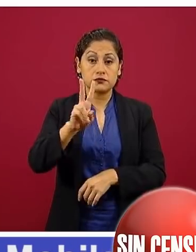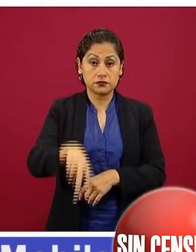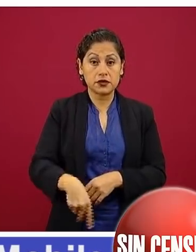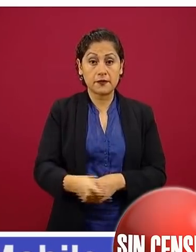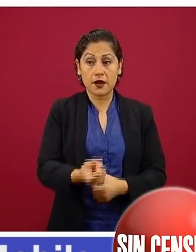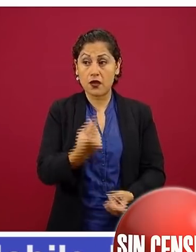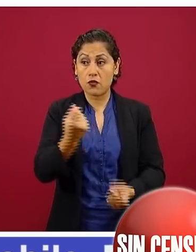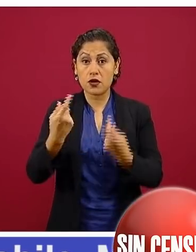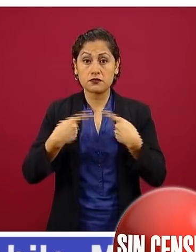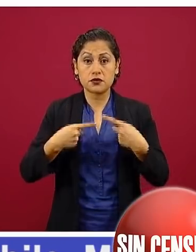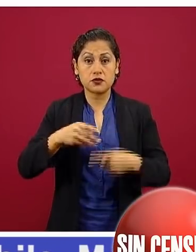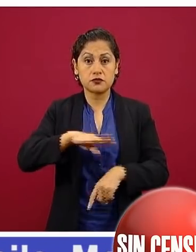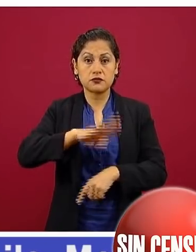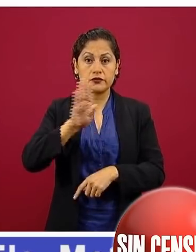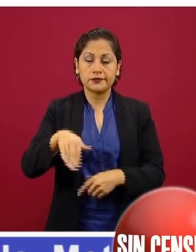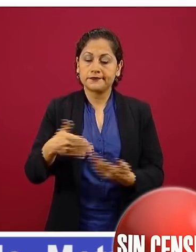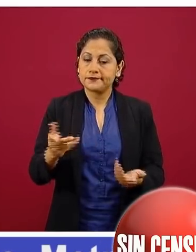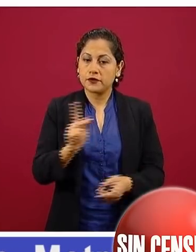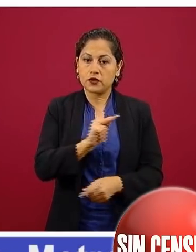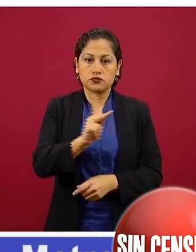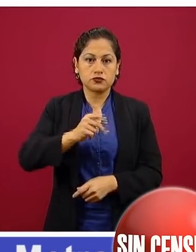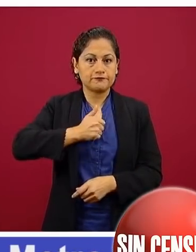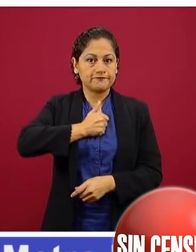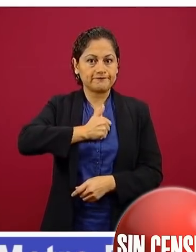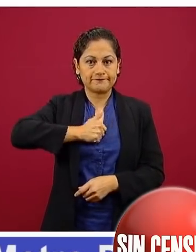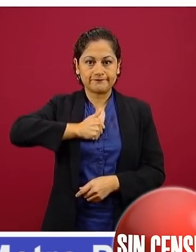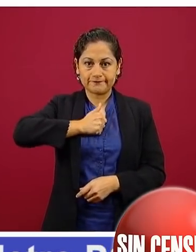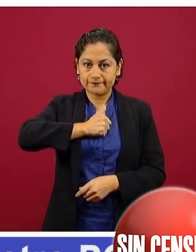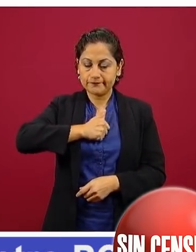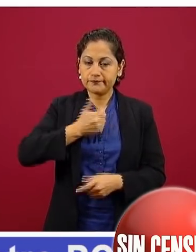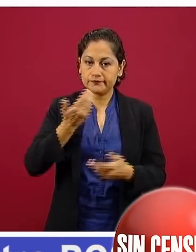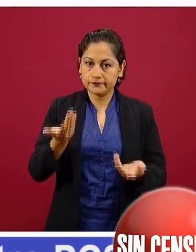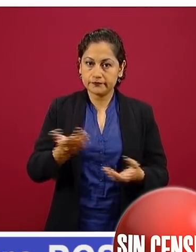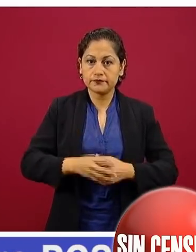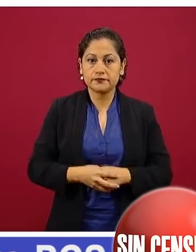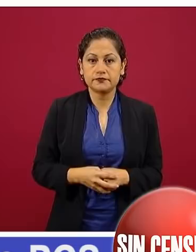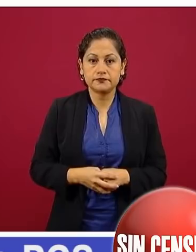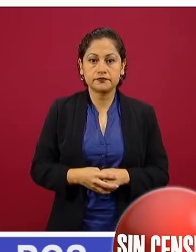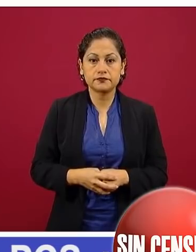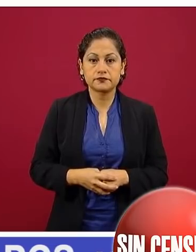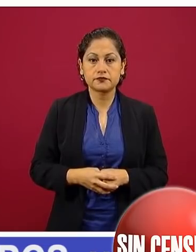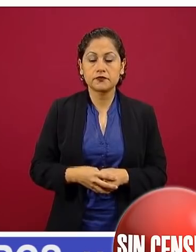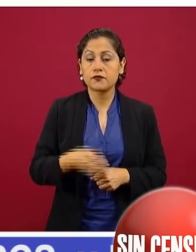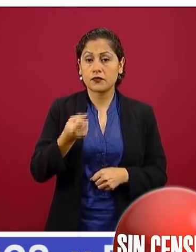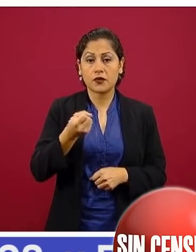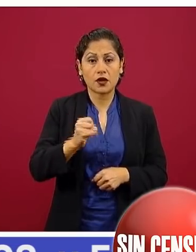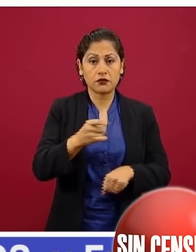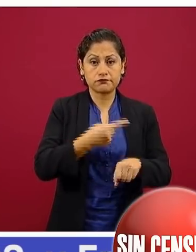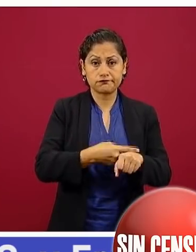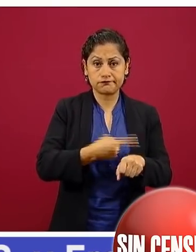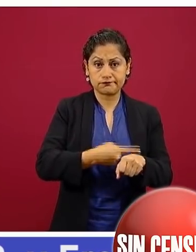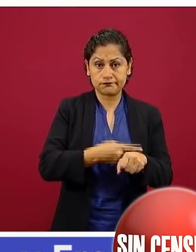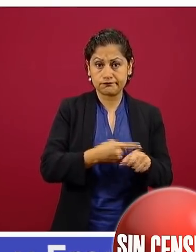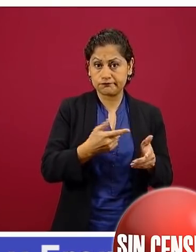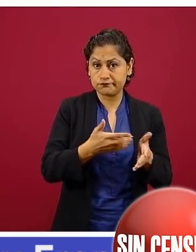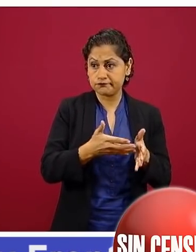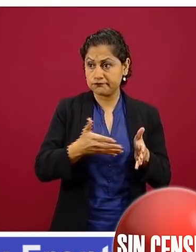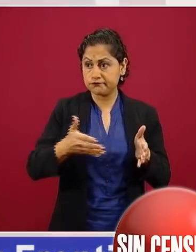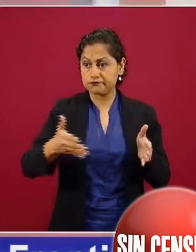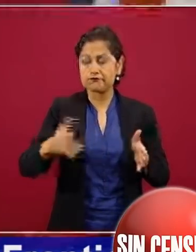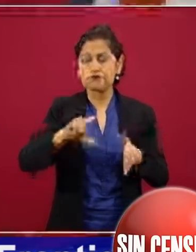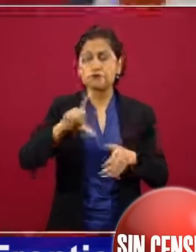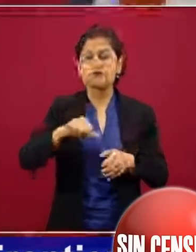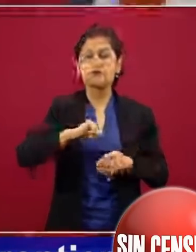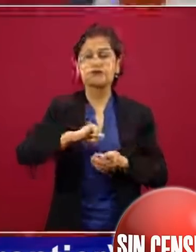muy lamentable, y han tenido esta progresión hasta llegar a un poco menos de 600 por